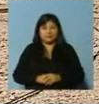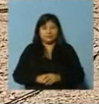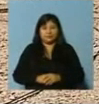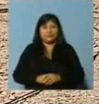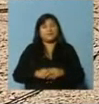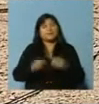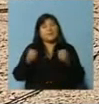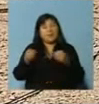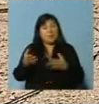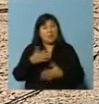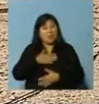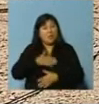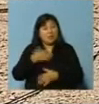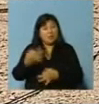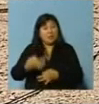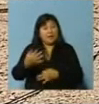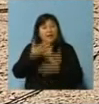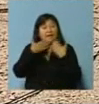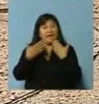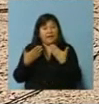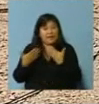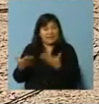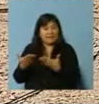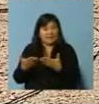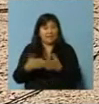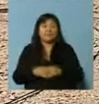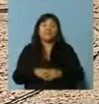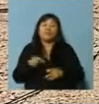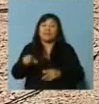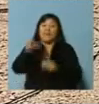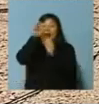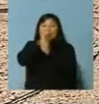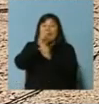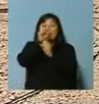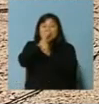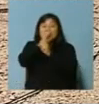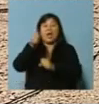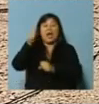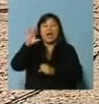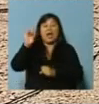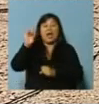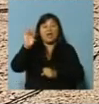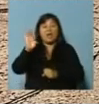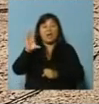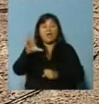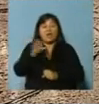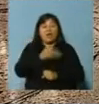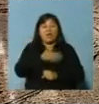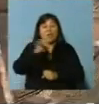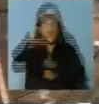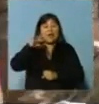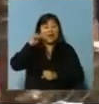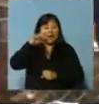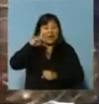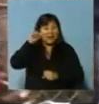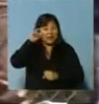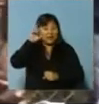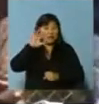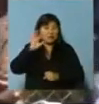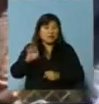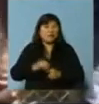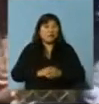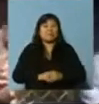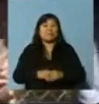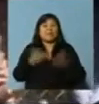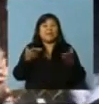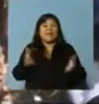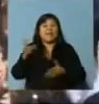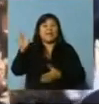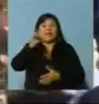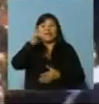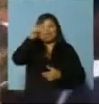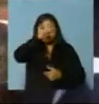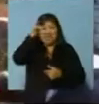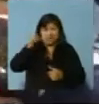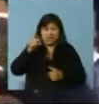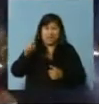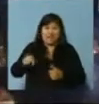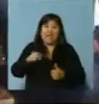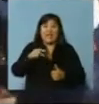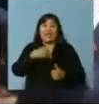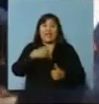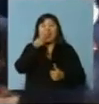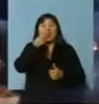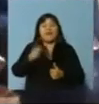Muy amable, muchísimas gracias al ingeniero Adolfo Pagliarulo. Seguidamente dará uso de la palabra el señor director nacional de Energías